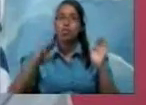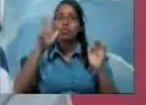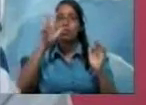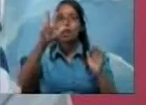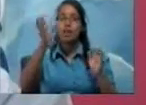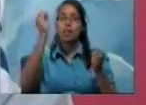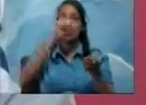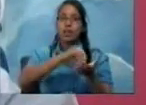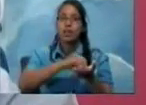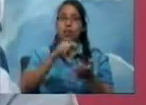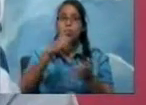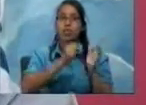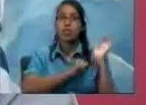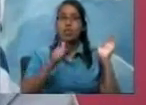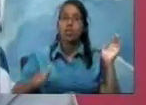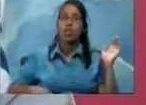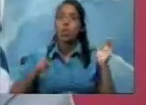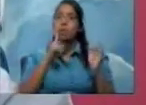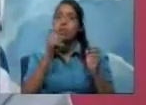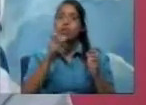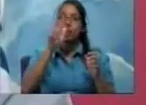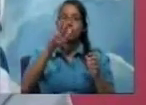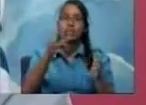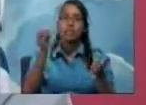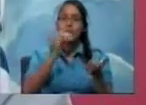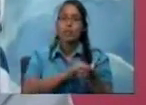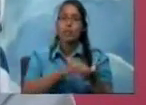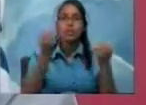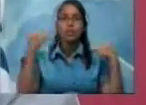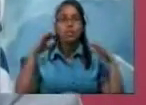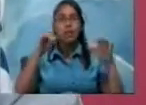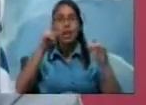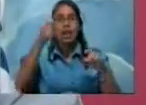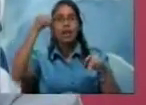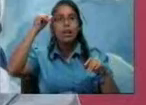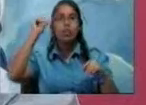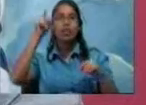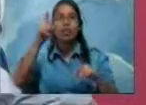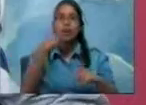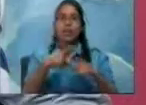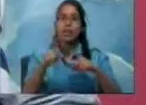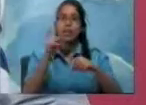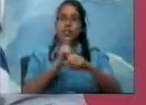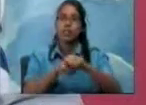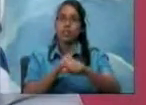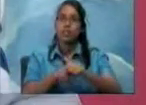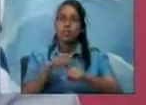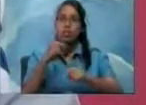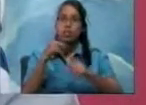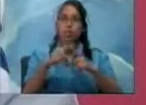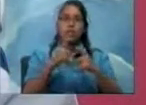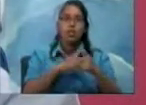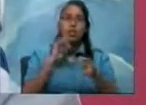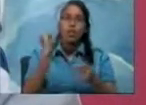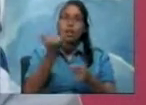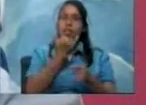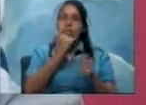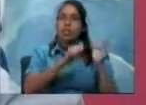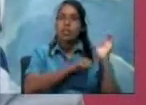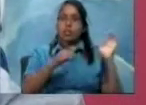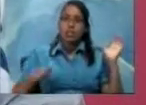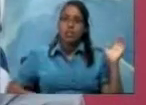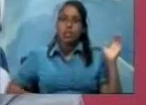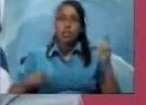Entonces cuando el señor le pregunta la tercera vez quizás él recuerda en aquella oportunidad Cuando entonces Le falló al señor pero